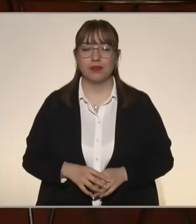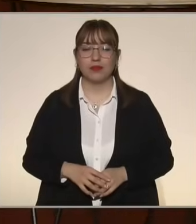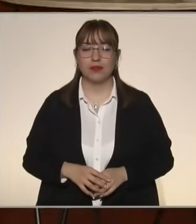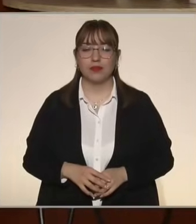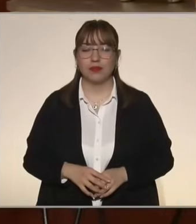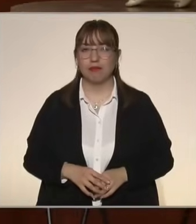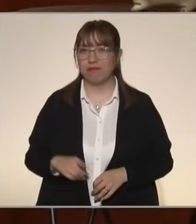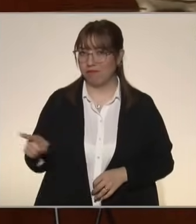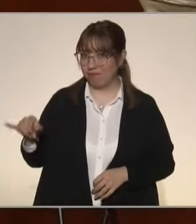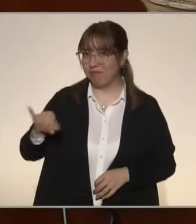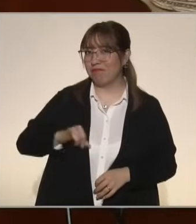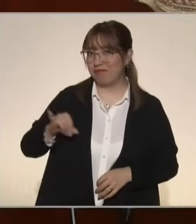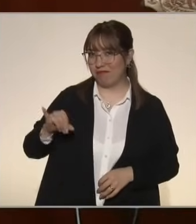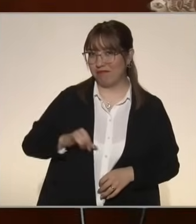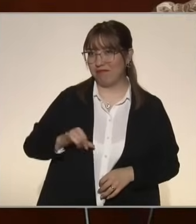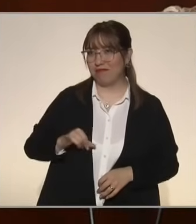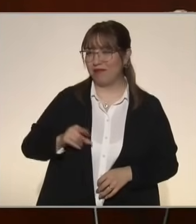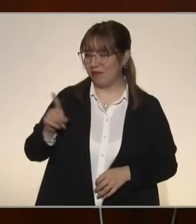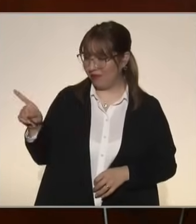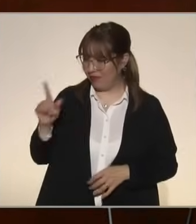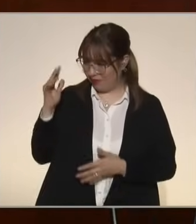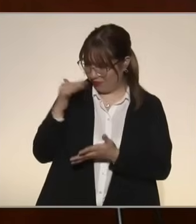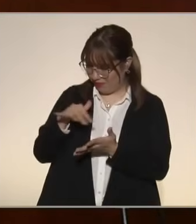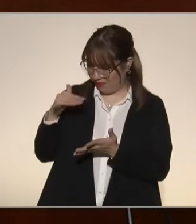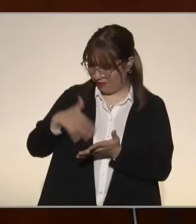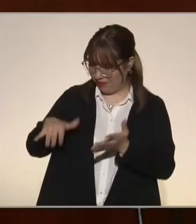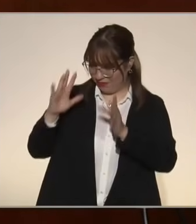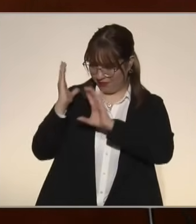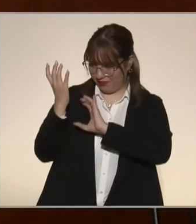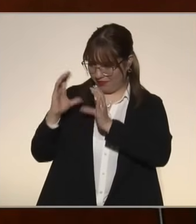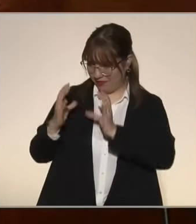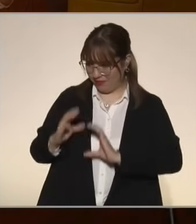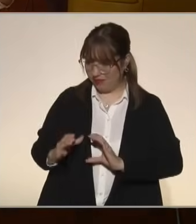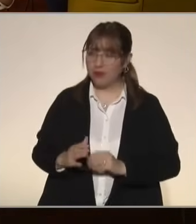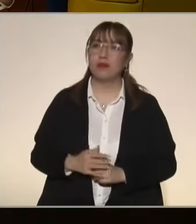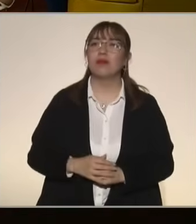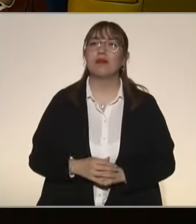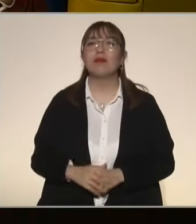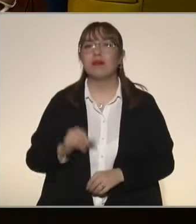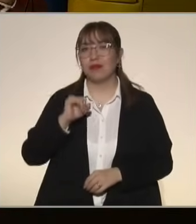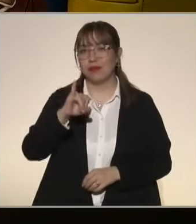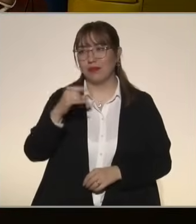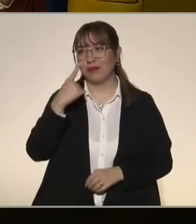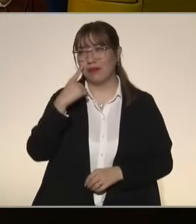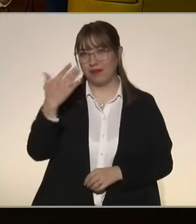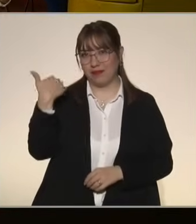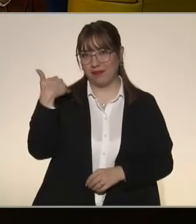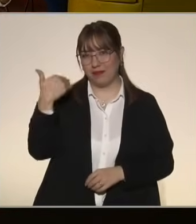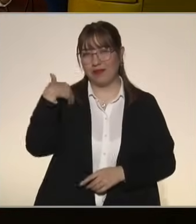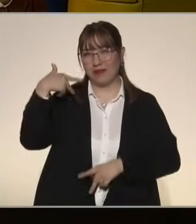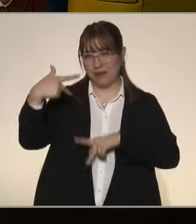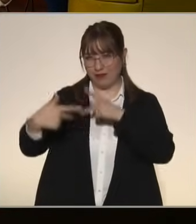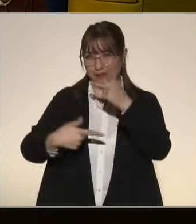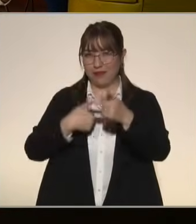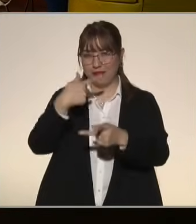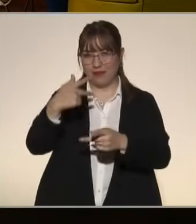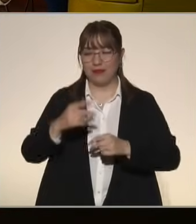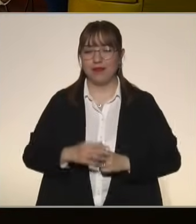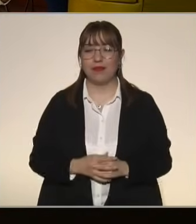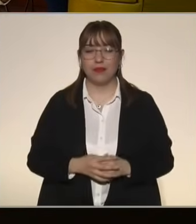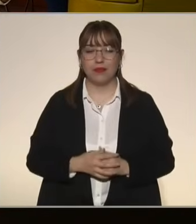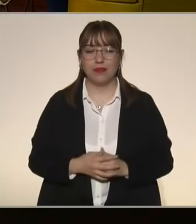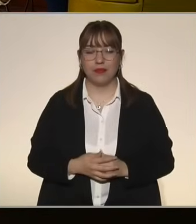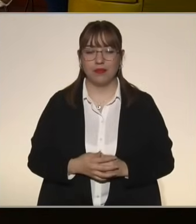Qué interesante, ¿no? Lo que ya nos dice. ¿Querías leer algunas? Sí, fíjate, Cris, que llegó una pregunta respecto a lo que se